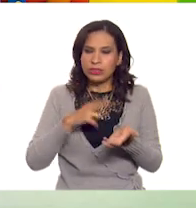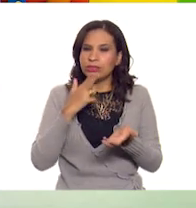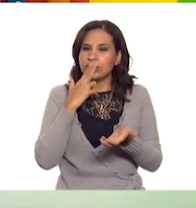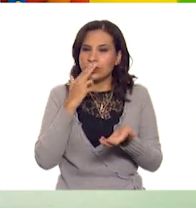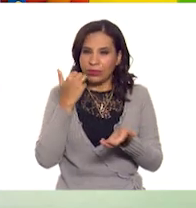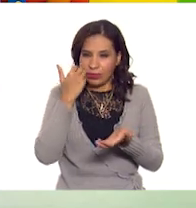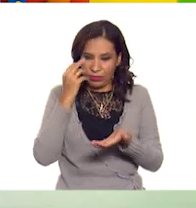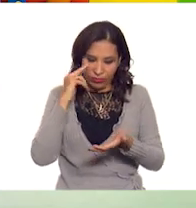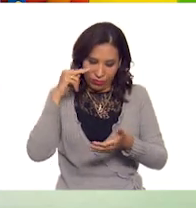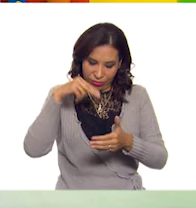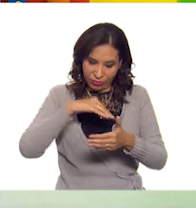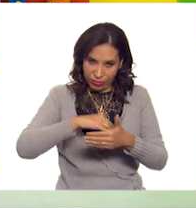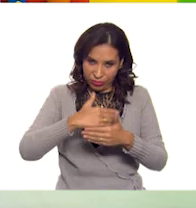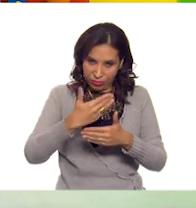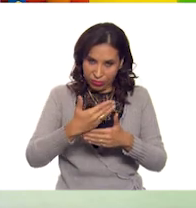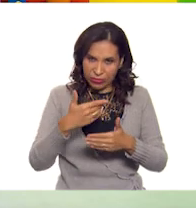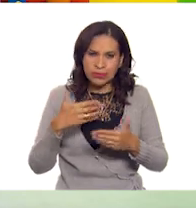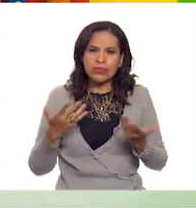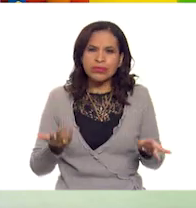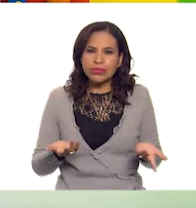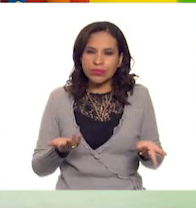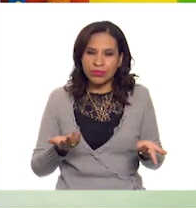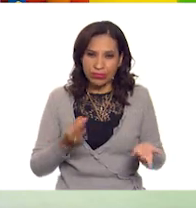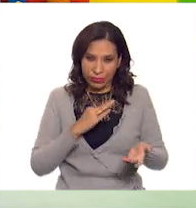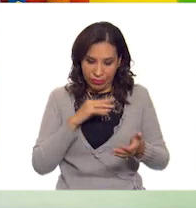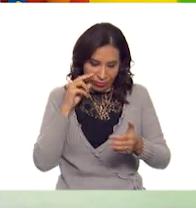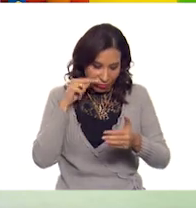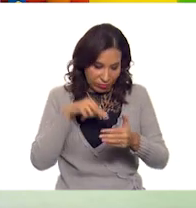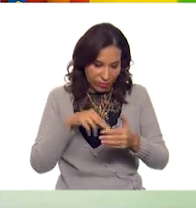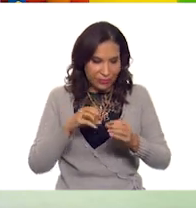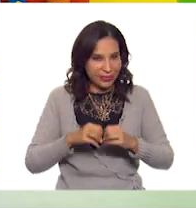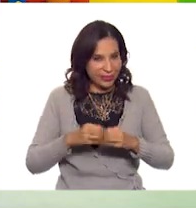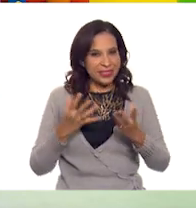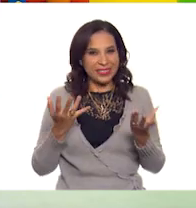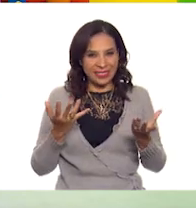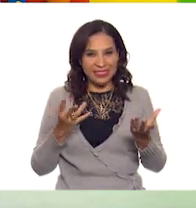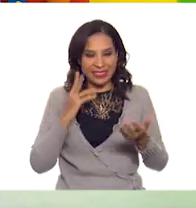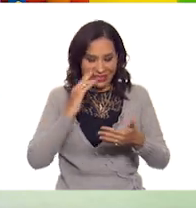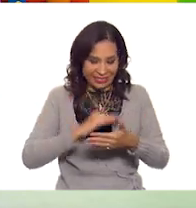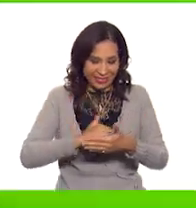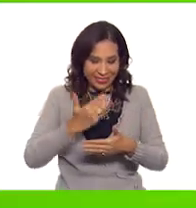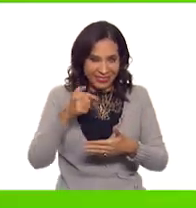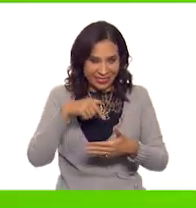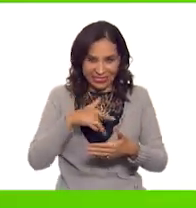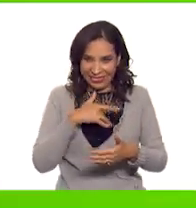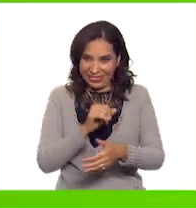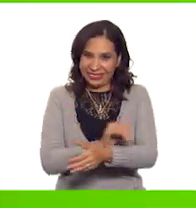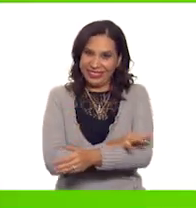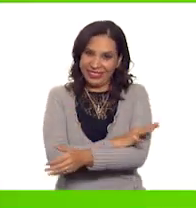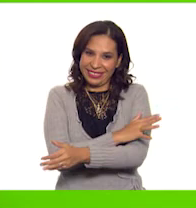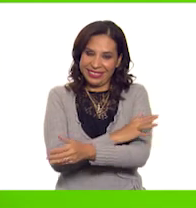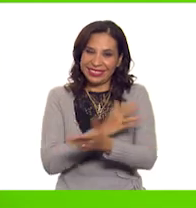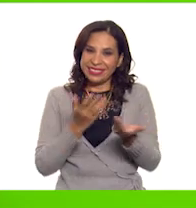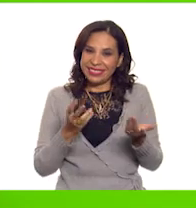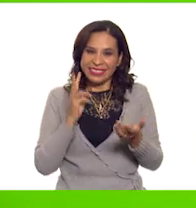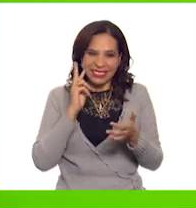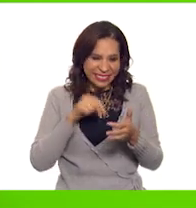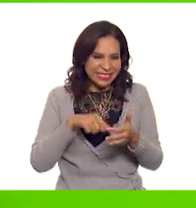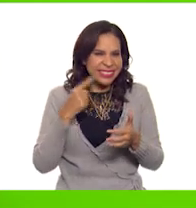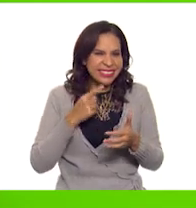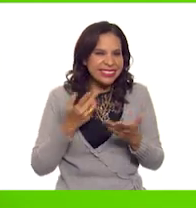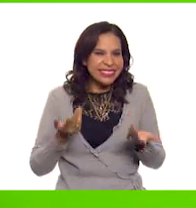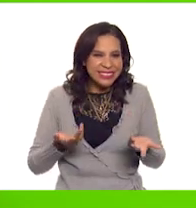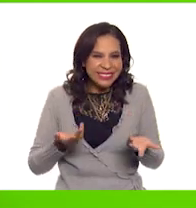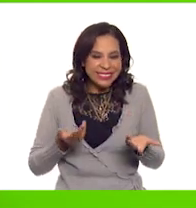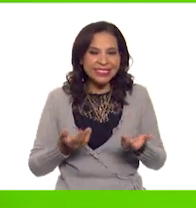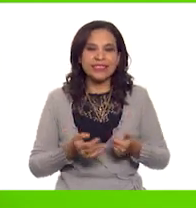quiero mostrarles. ¿Qué es? ¿Puedo ver? Claro que sí. A ver, ábrela. ¡Ay, qué emoción! Uy. ¡Ay, qué será!